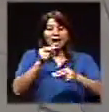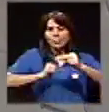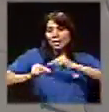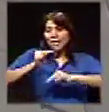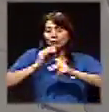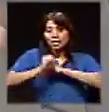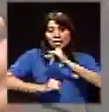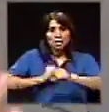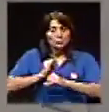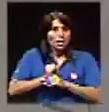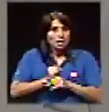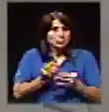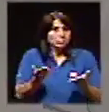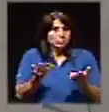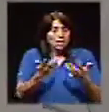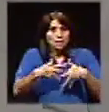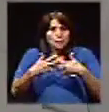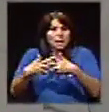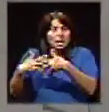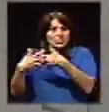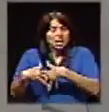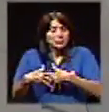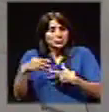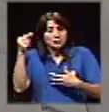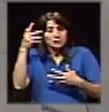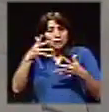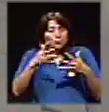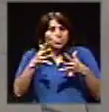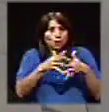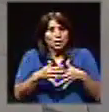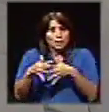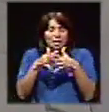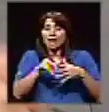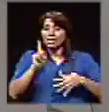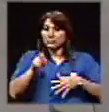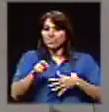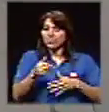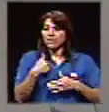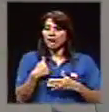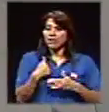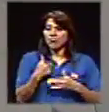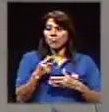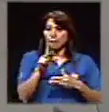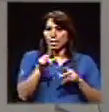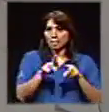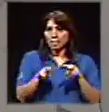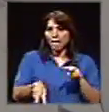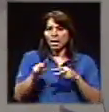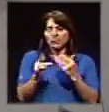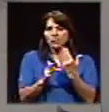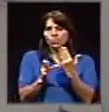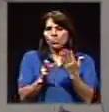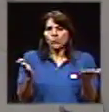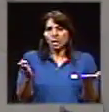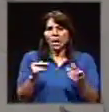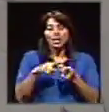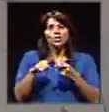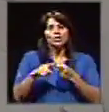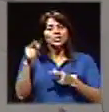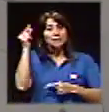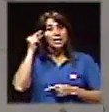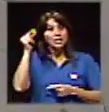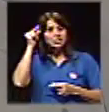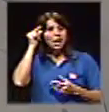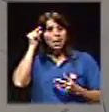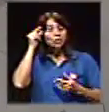internacionales, las empresas norteamericanas tienen que tener ventaja tecnológica. Y entonces el Estado interviene y hacen